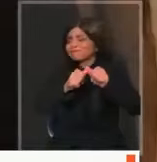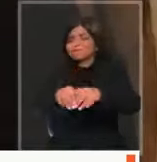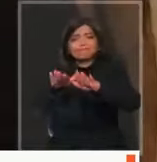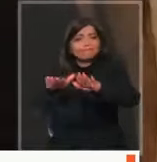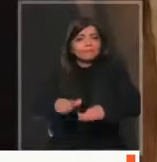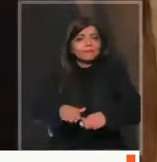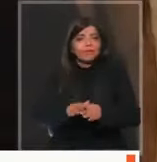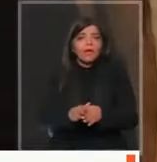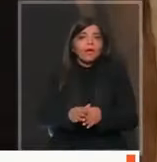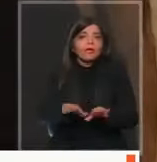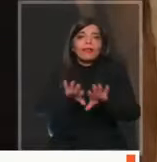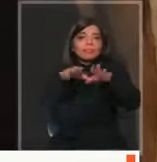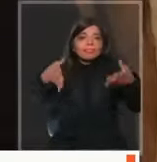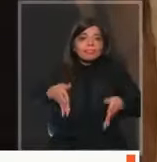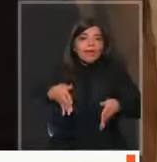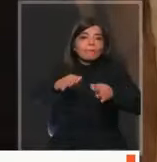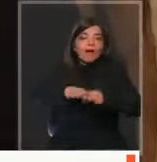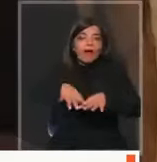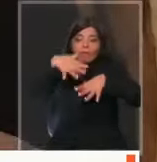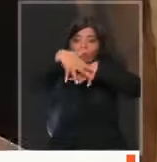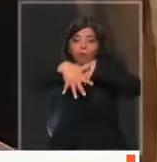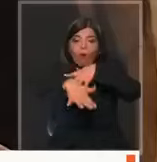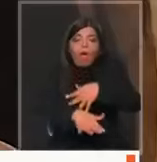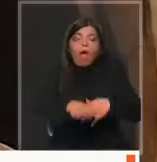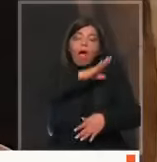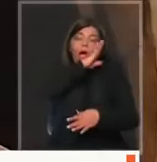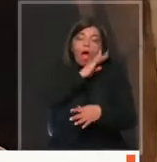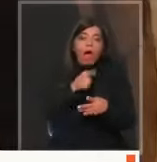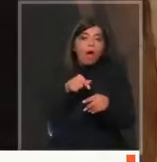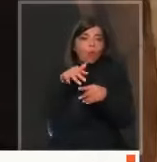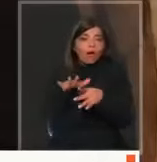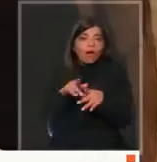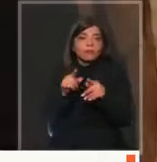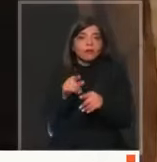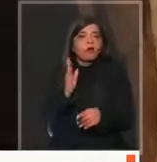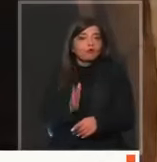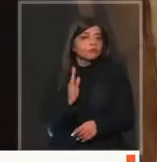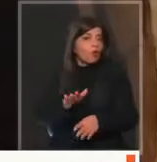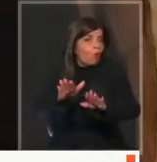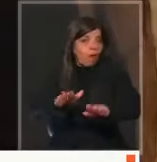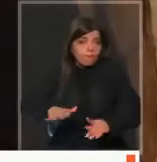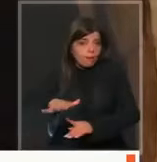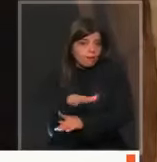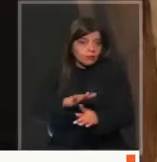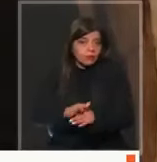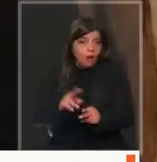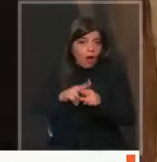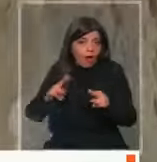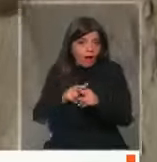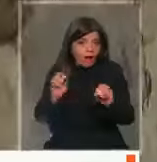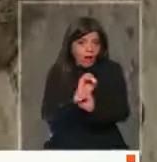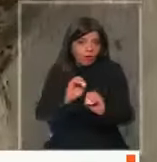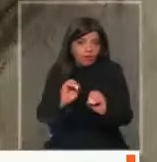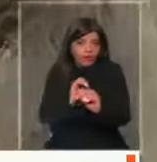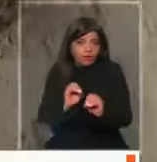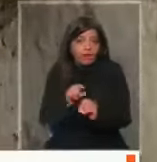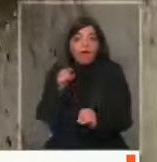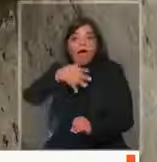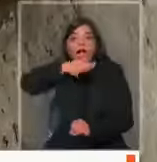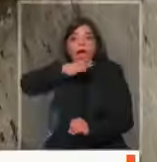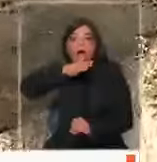tapábamos con sábana para que el agua no llegara a los dormitorios. Yo tengo entendido que sigue la misma situación, que no se han arreglado nada. Aquí el agua